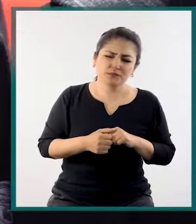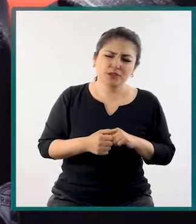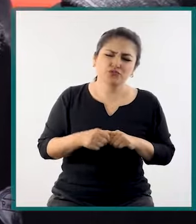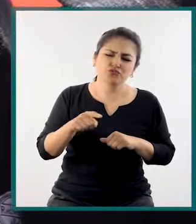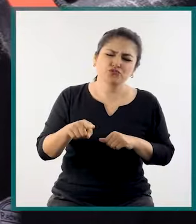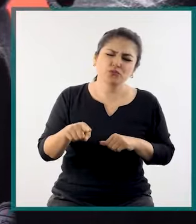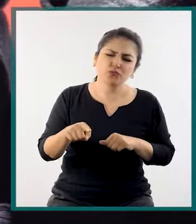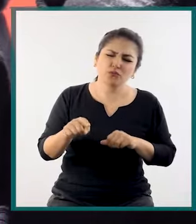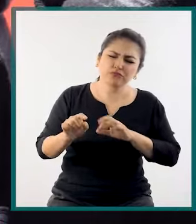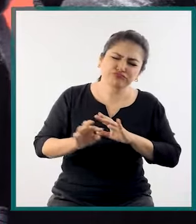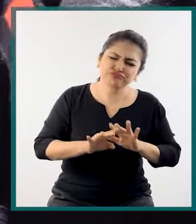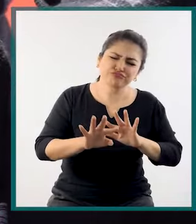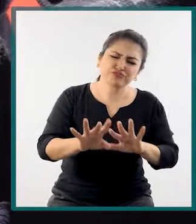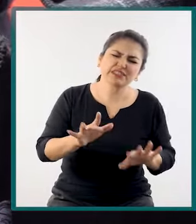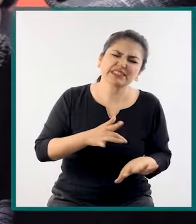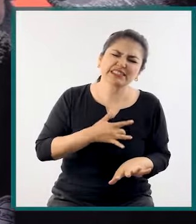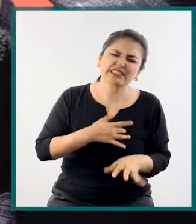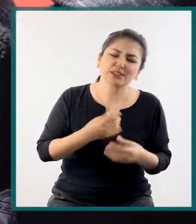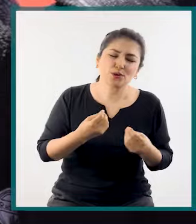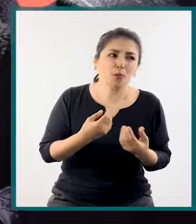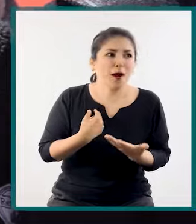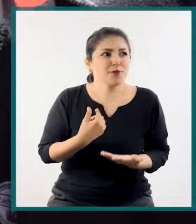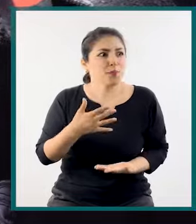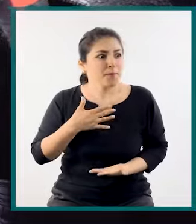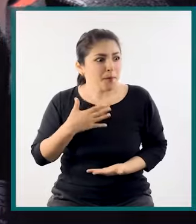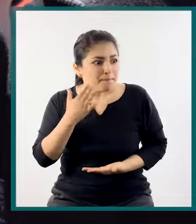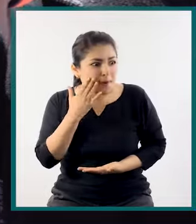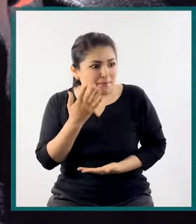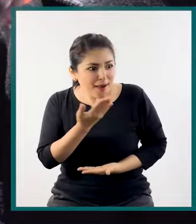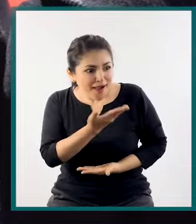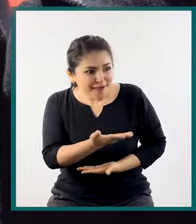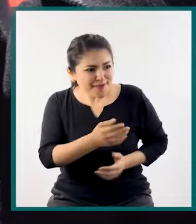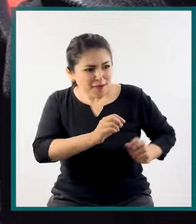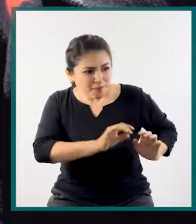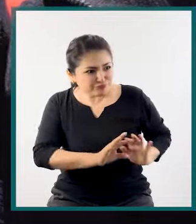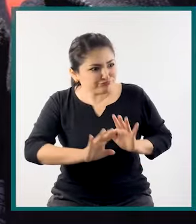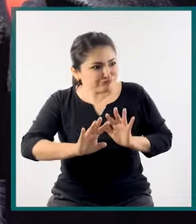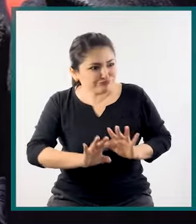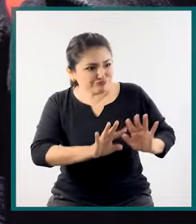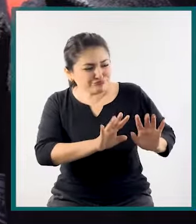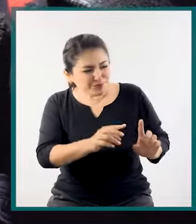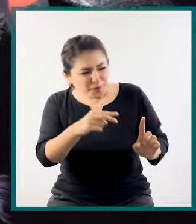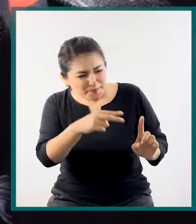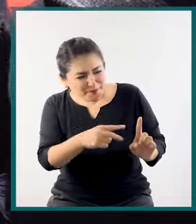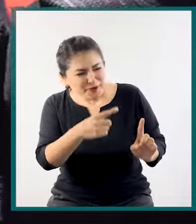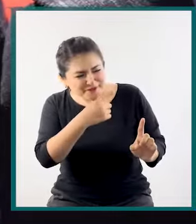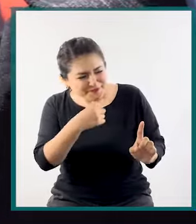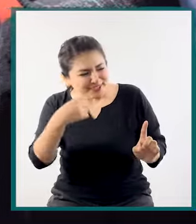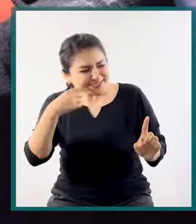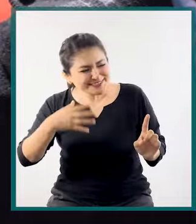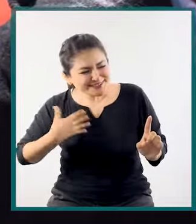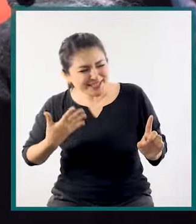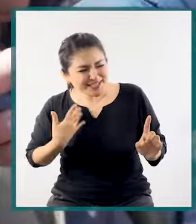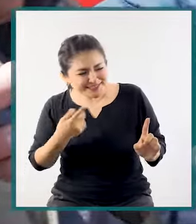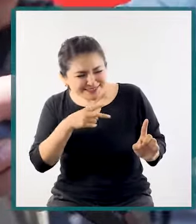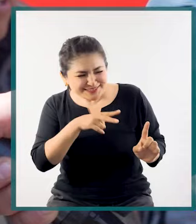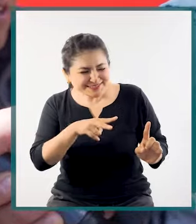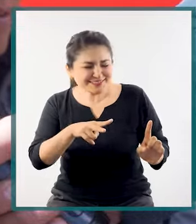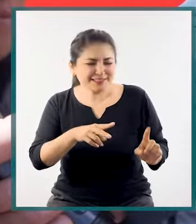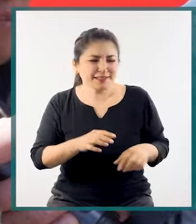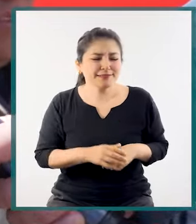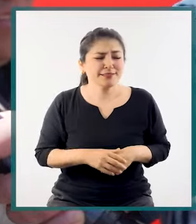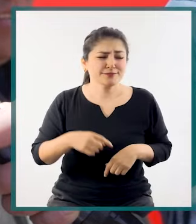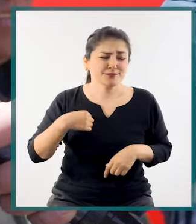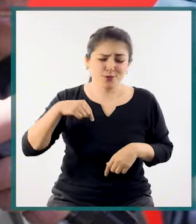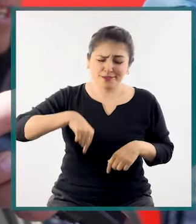desfilar? Sentí una felicidad por ver a mi mamá que estaba disfrutando, que estaba feliz en el momento de pasar por ahí. Nosotros nos